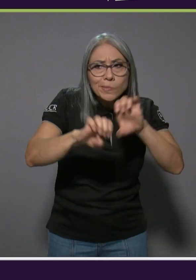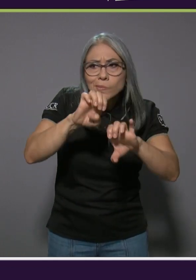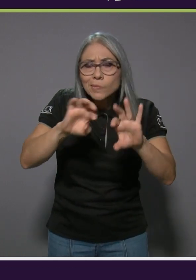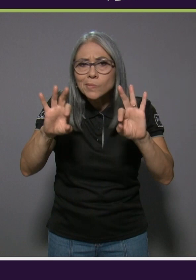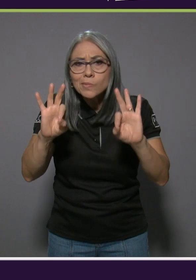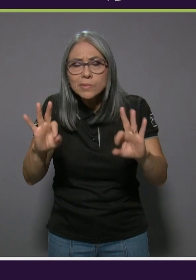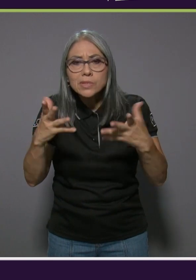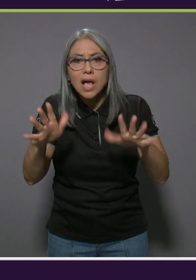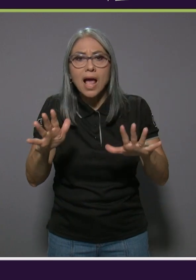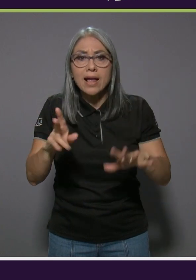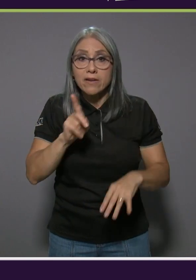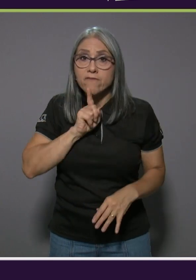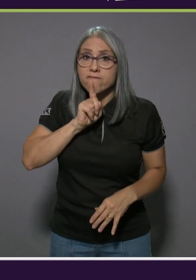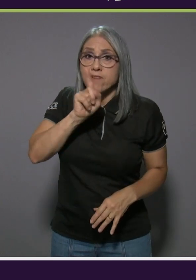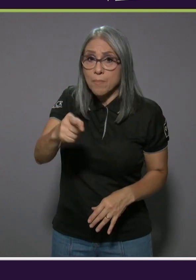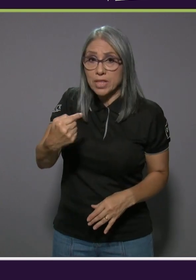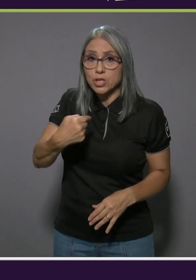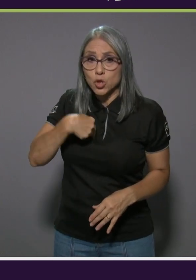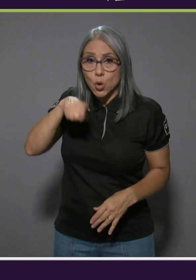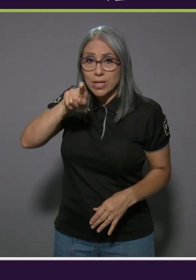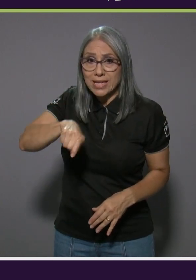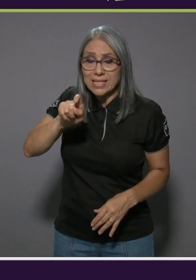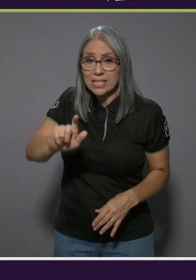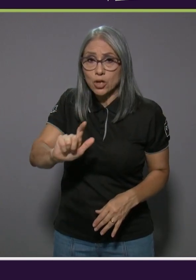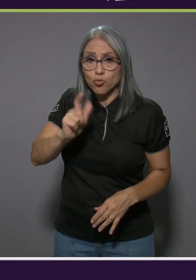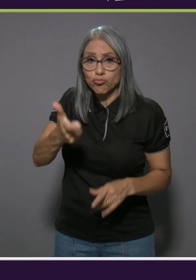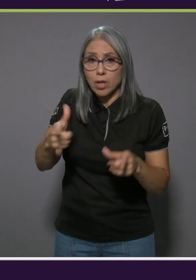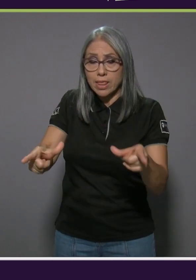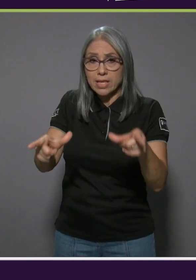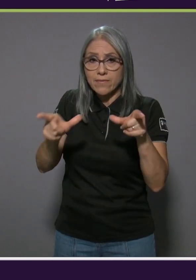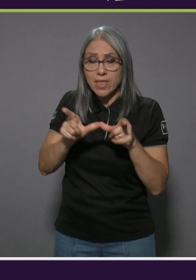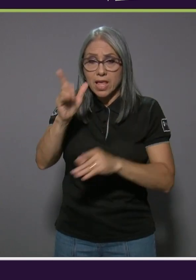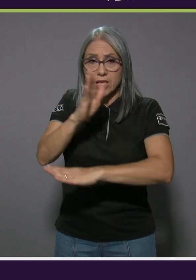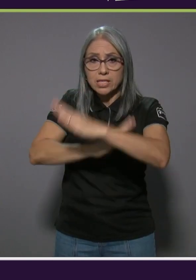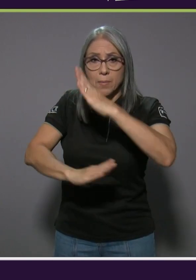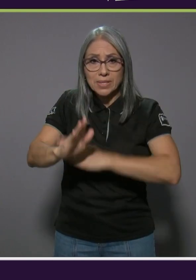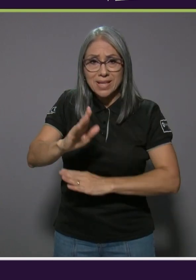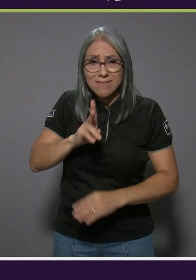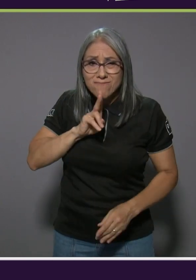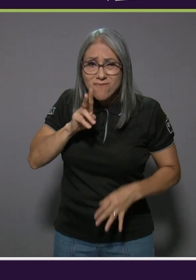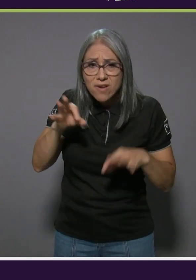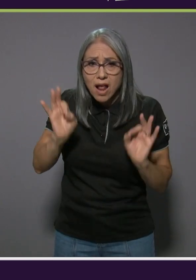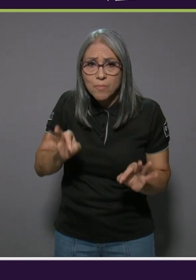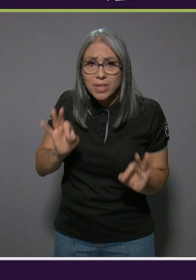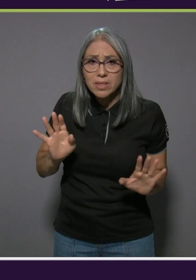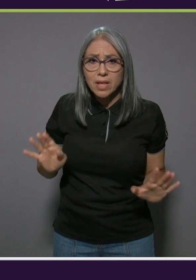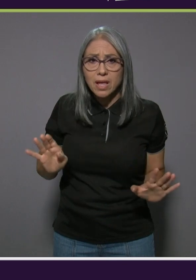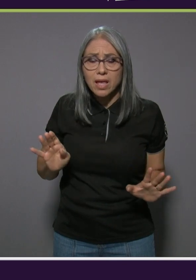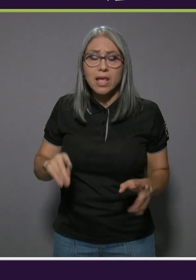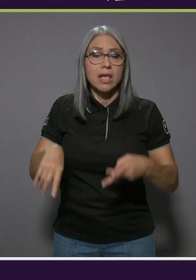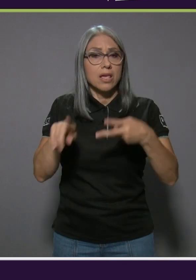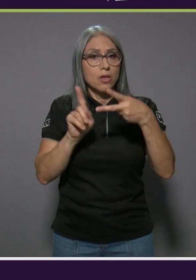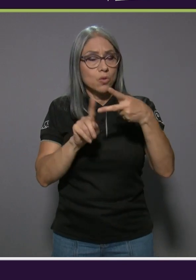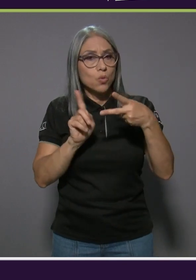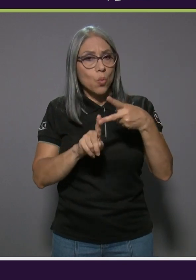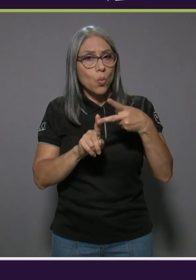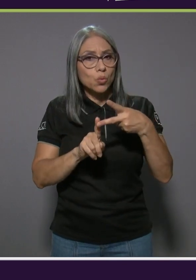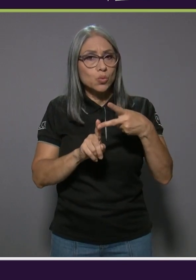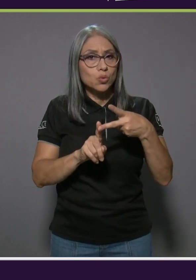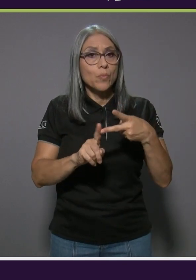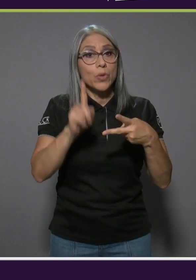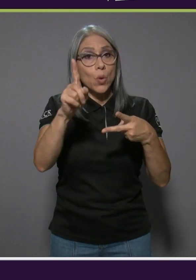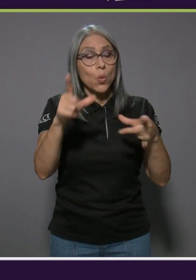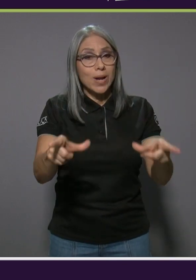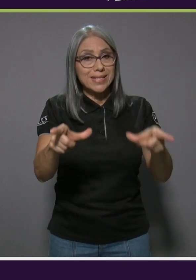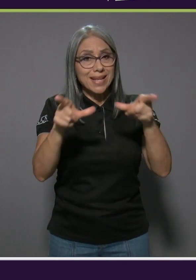los parámetros para la acreditación de una certificación de la discapacidad, eso es uno, y dos, que una certificación de